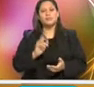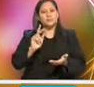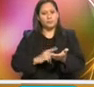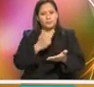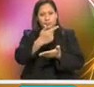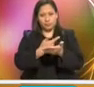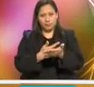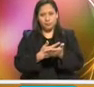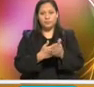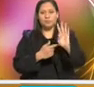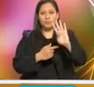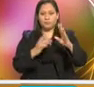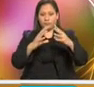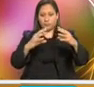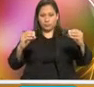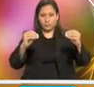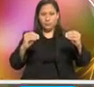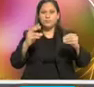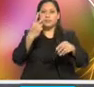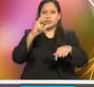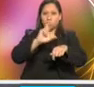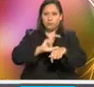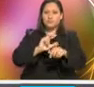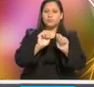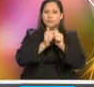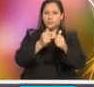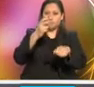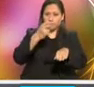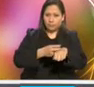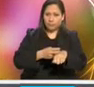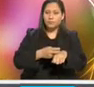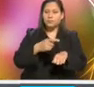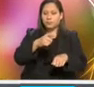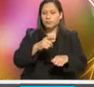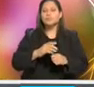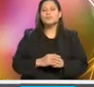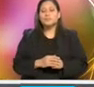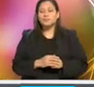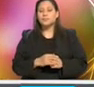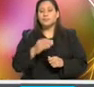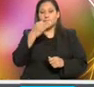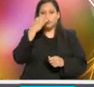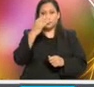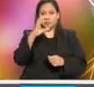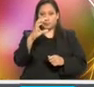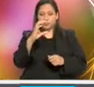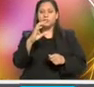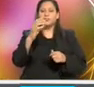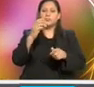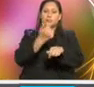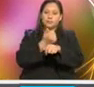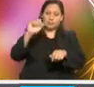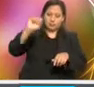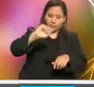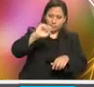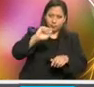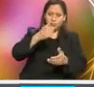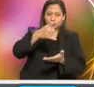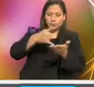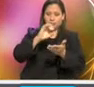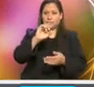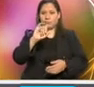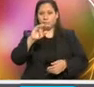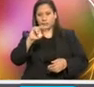los ingredientes, son 4 Sí. calabazas grandes, 2 huevos, pan molido en cantidad suficiente, una cucharada de mostaza, 2 cucharadas de aceite de